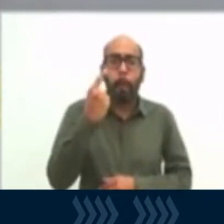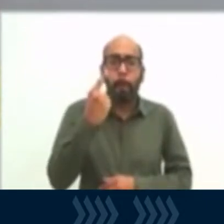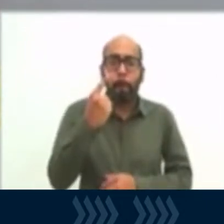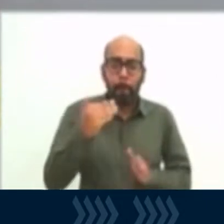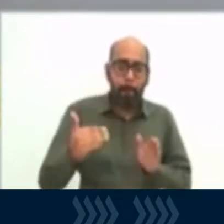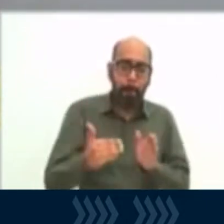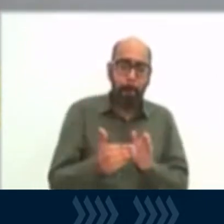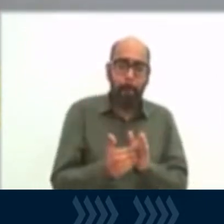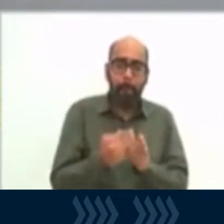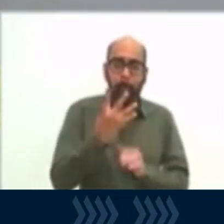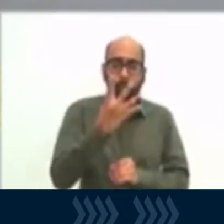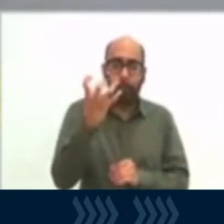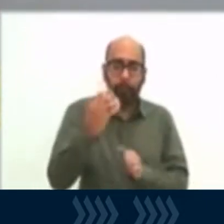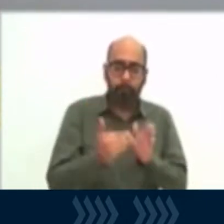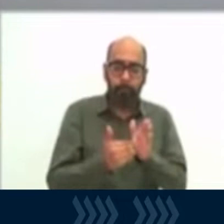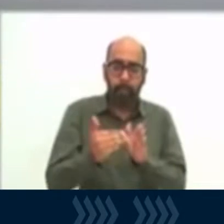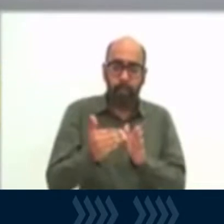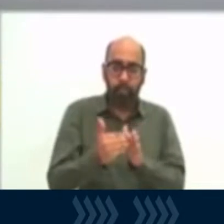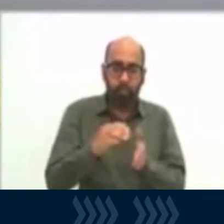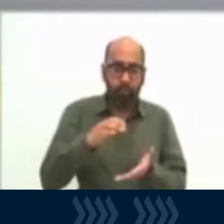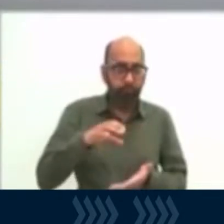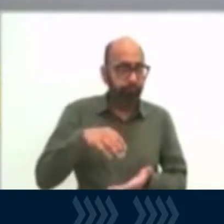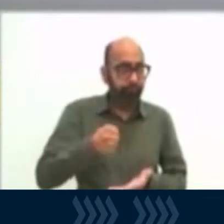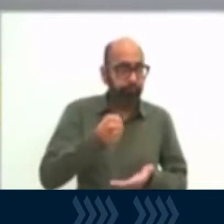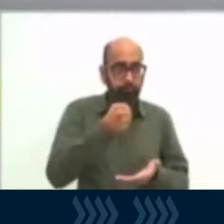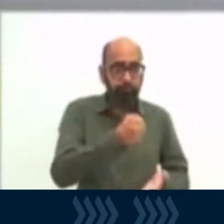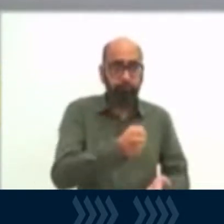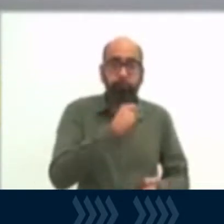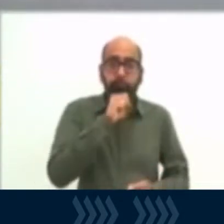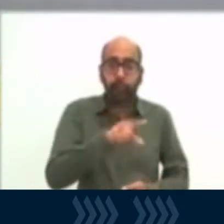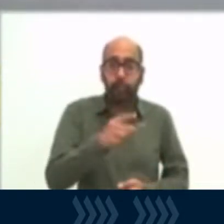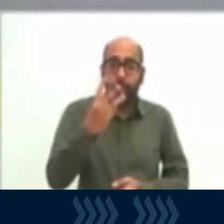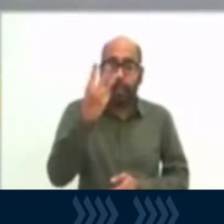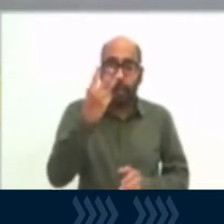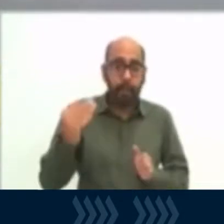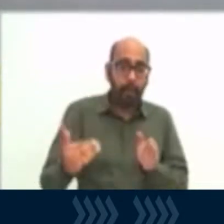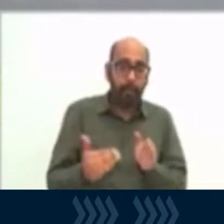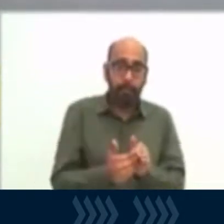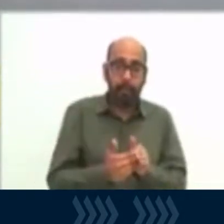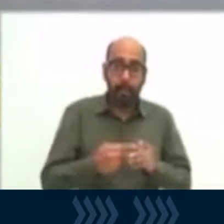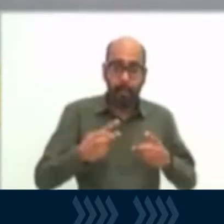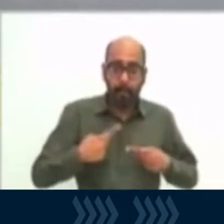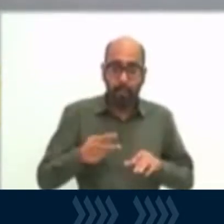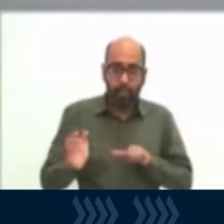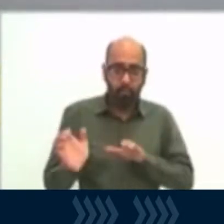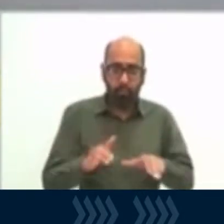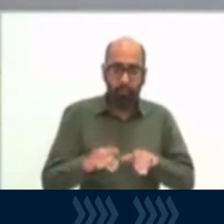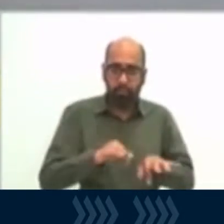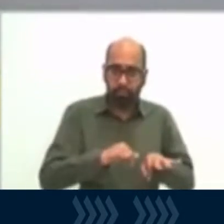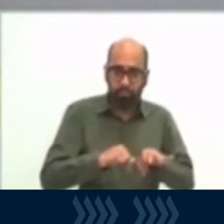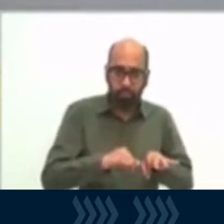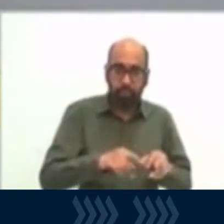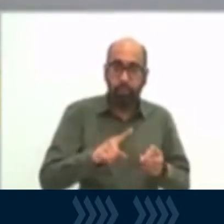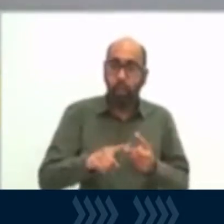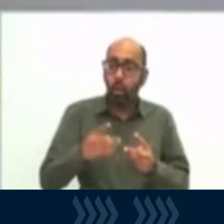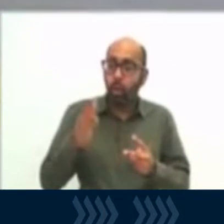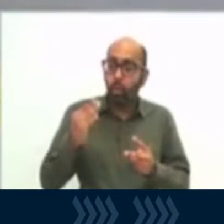1.400 millones de pesos y la generación de 3.000 empleos directos y 9.000 empleos